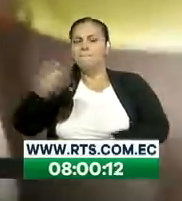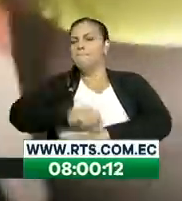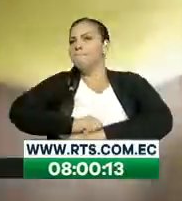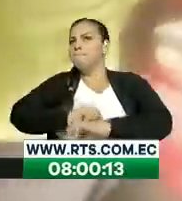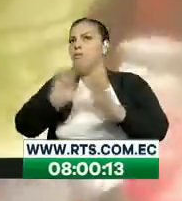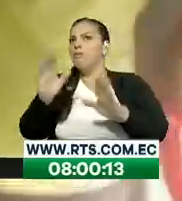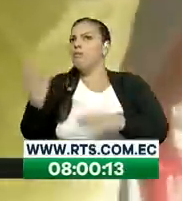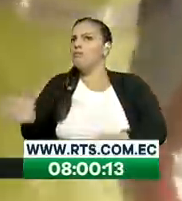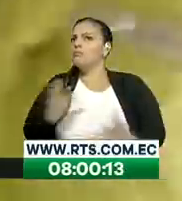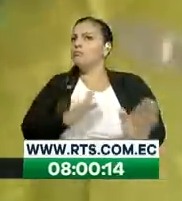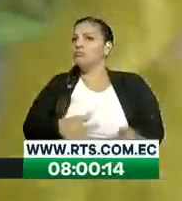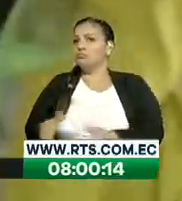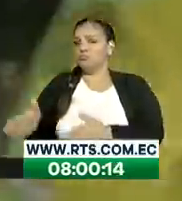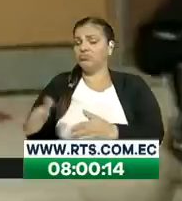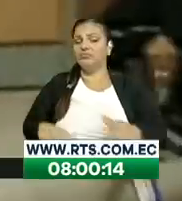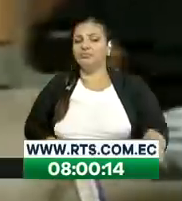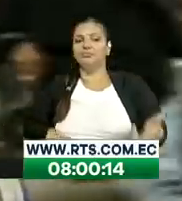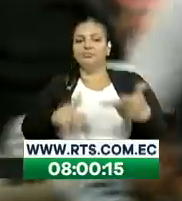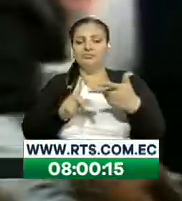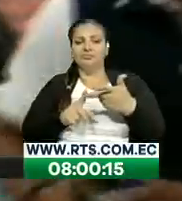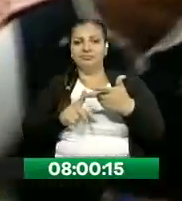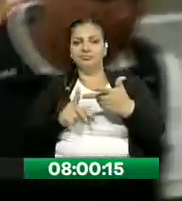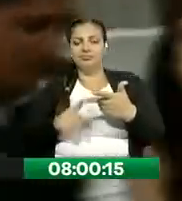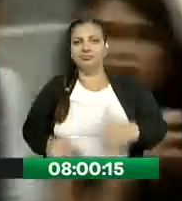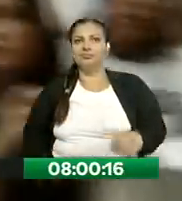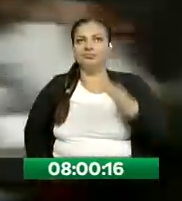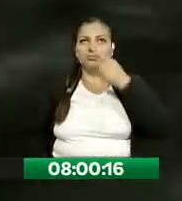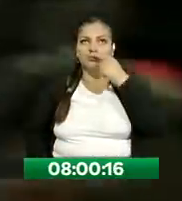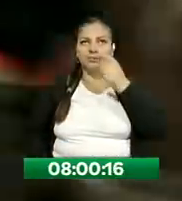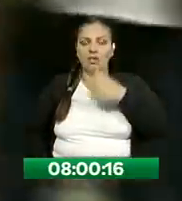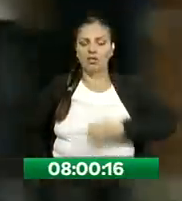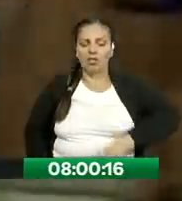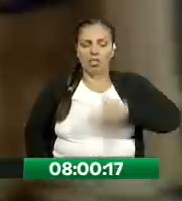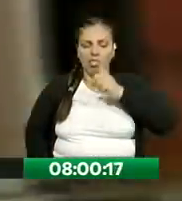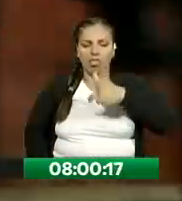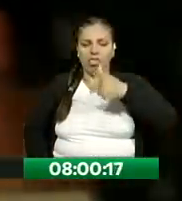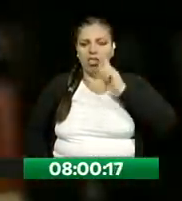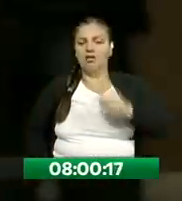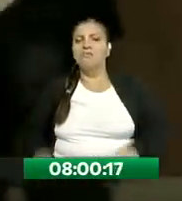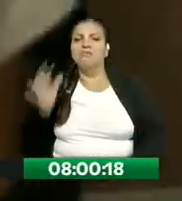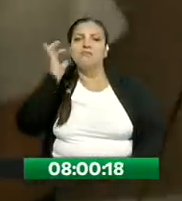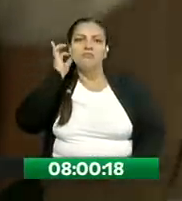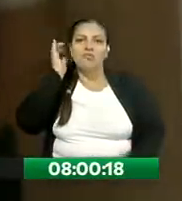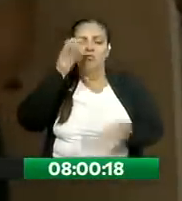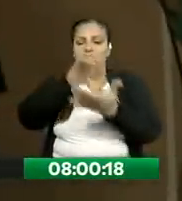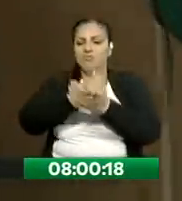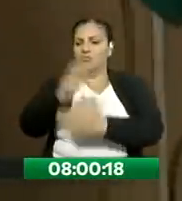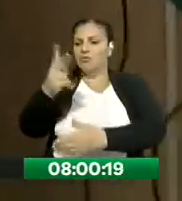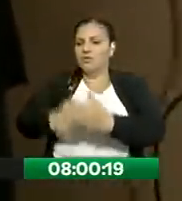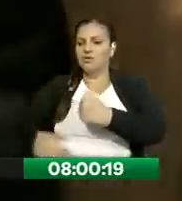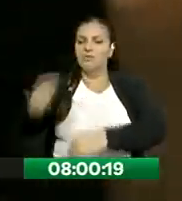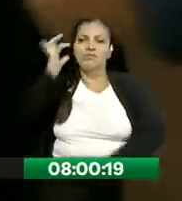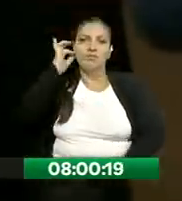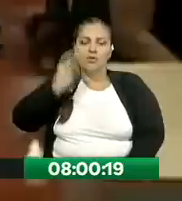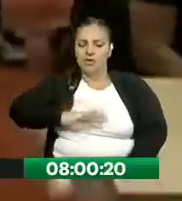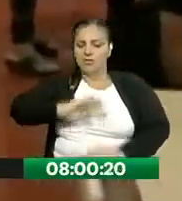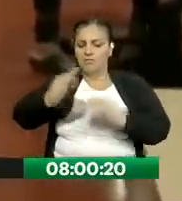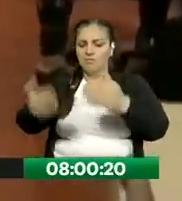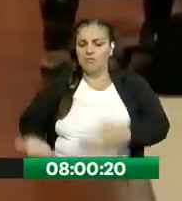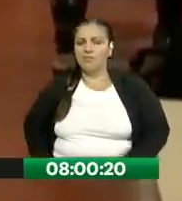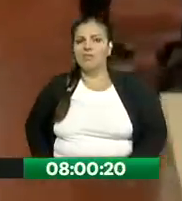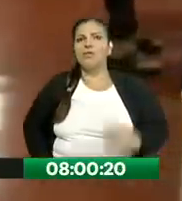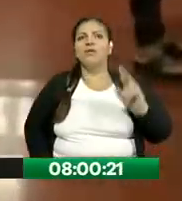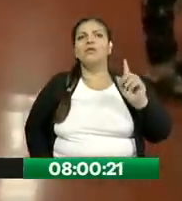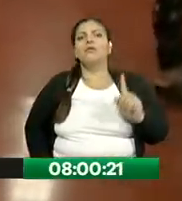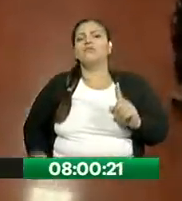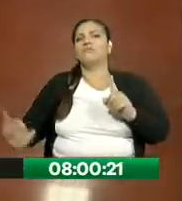Un sujeto intentó agredir con un machete a su esposa y a su hija, quien se encuentra embarazada. La alerta de los vecinos